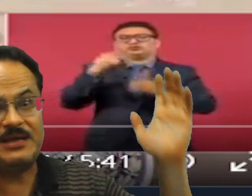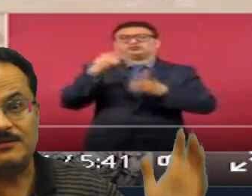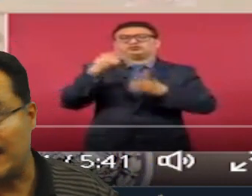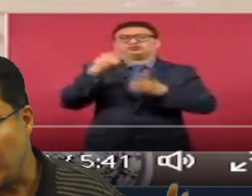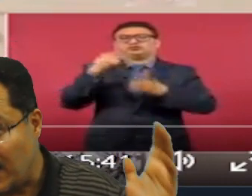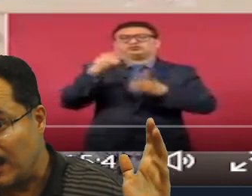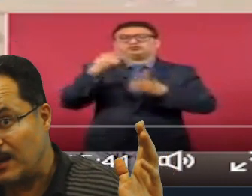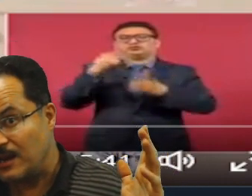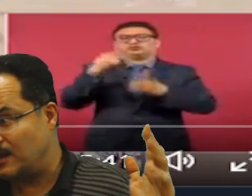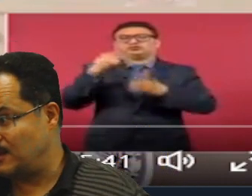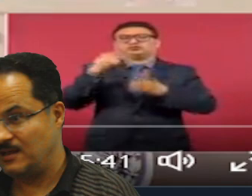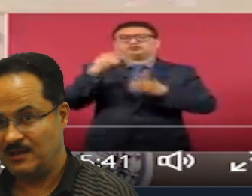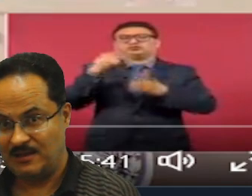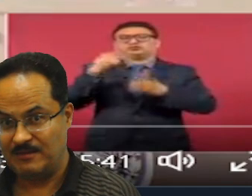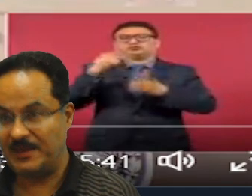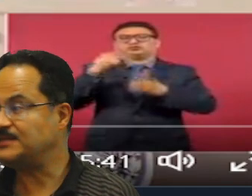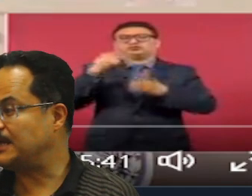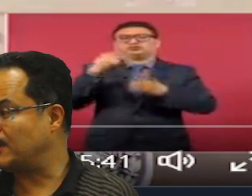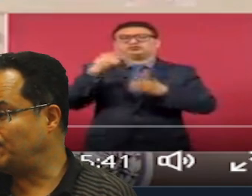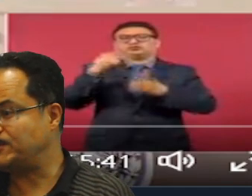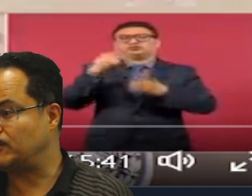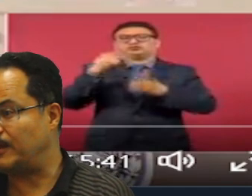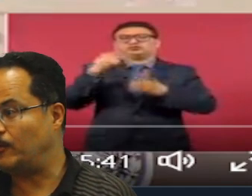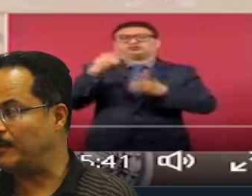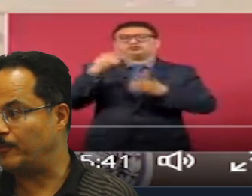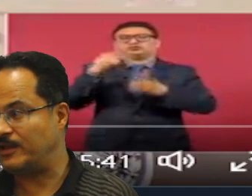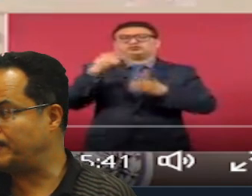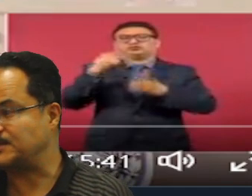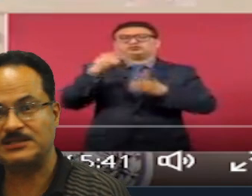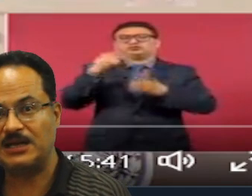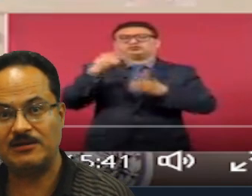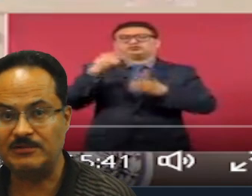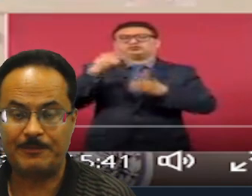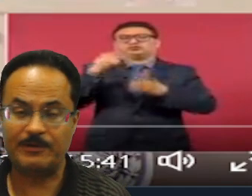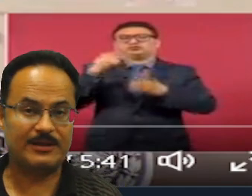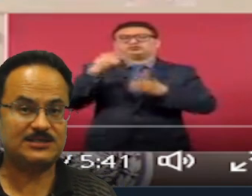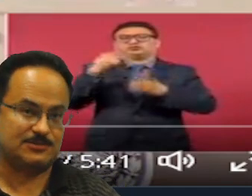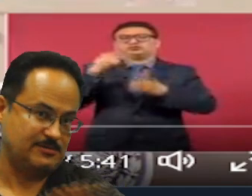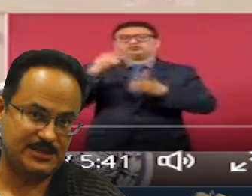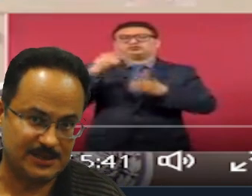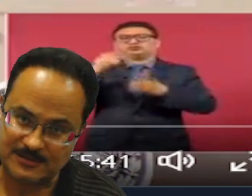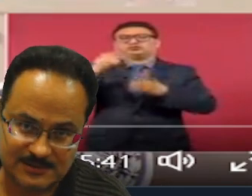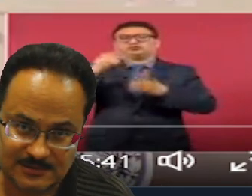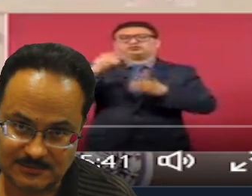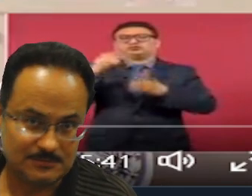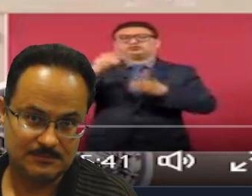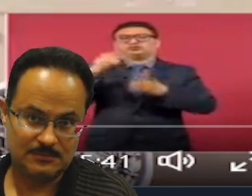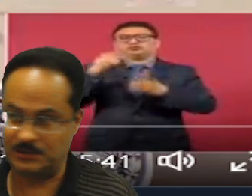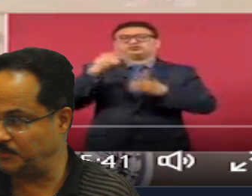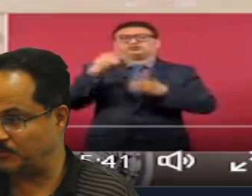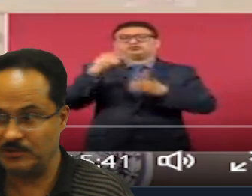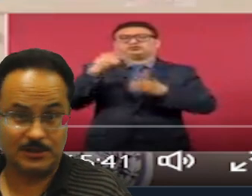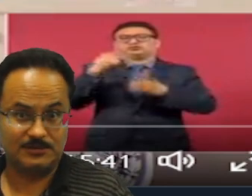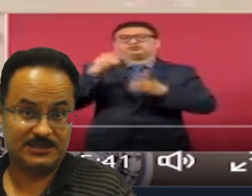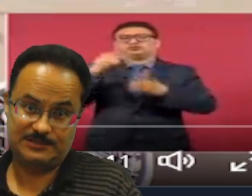ilusamente piensa que López Obrador va a poder presentar alguna prueba de esto olvídelo el mismo lo dijo Es